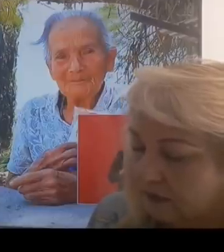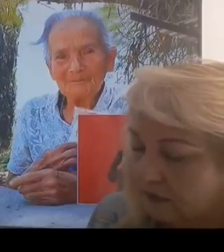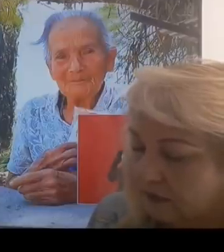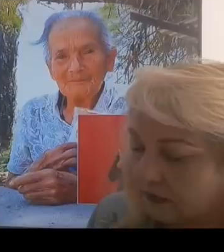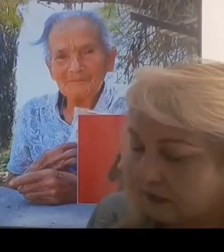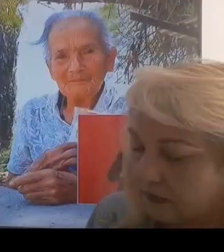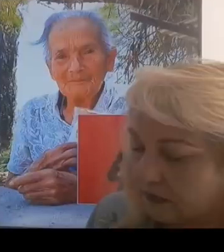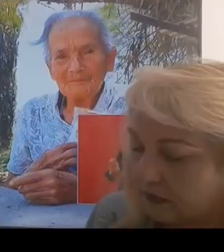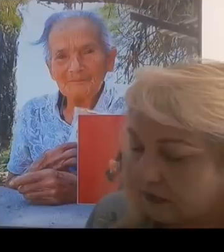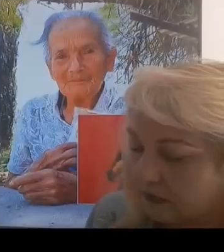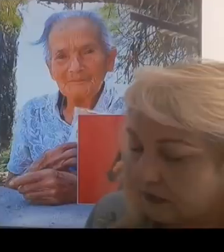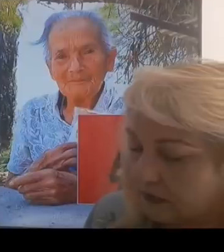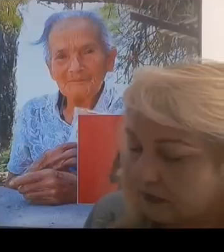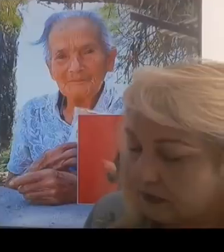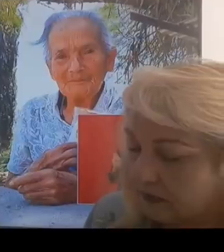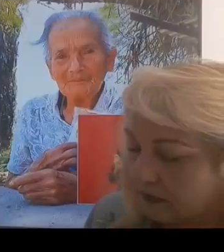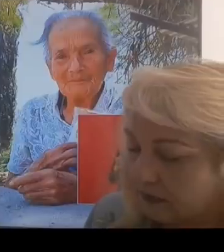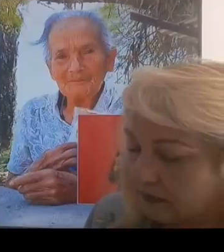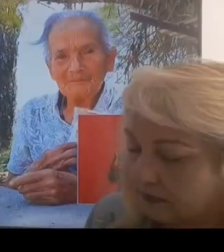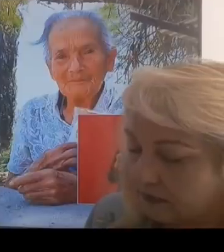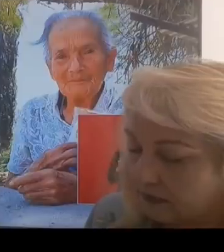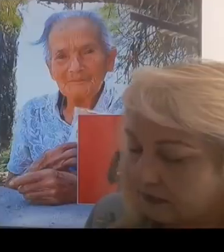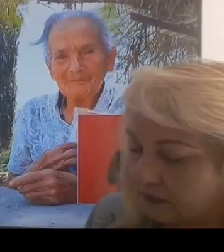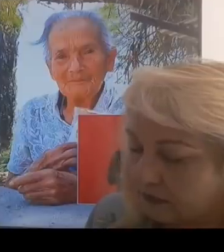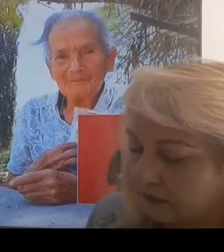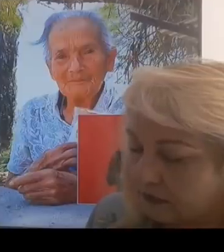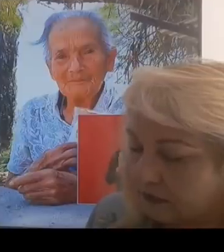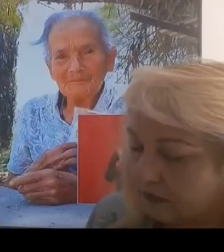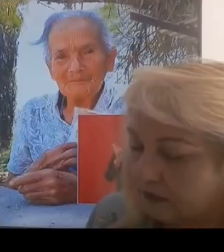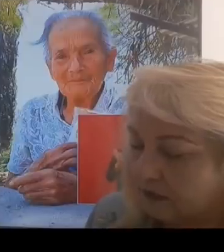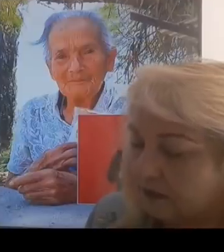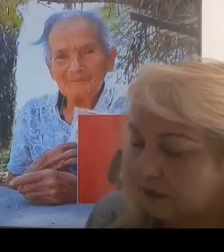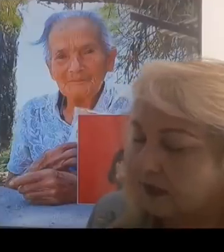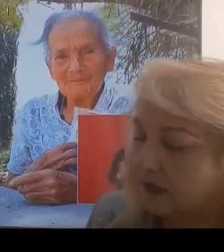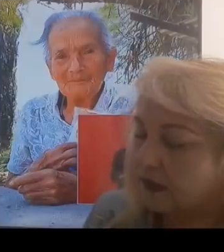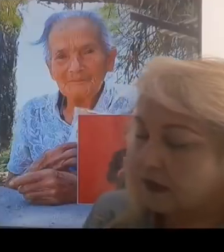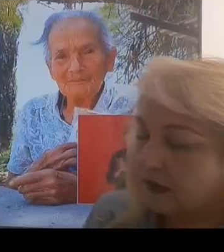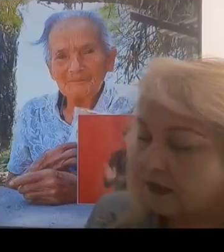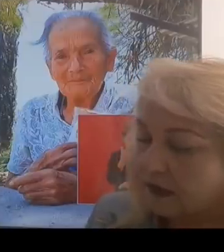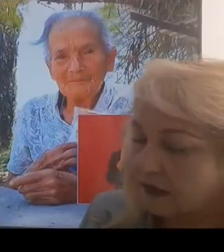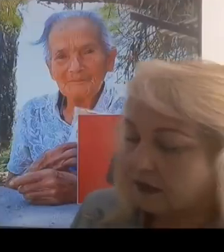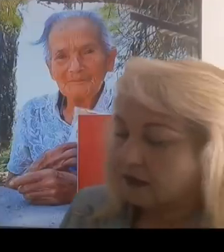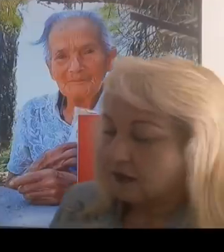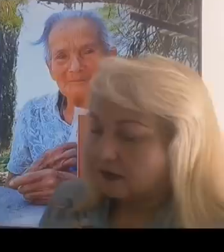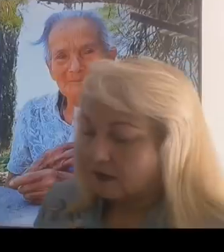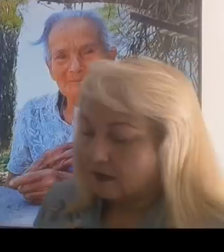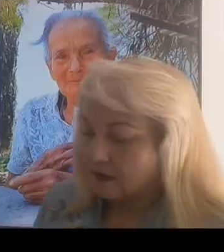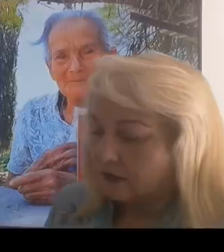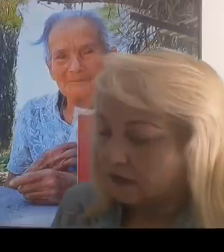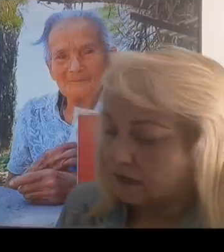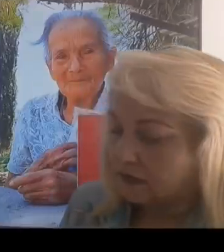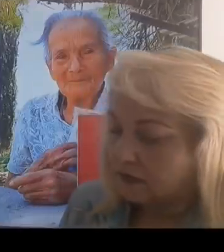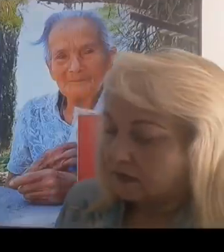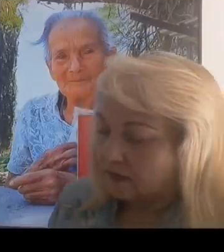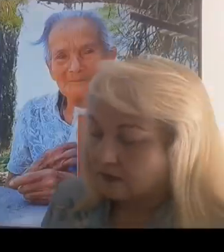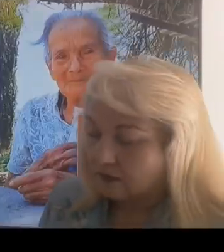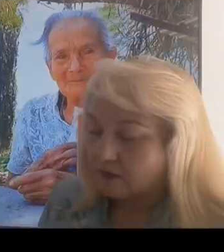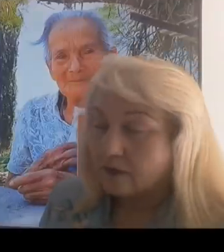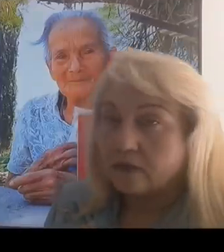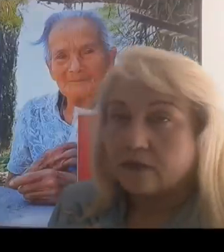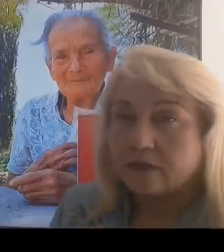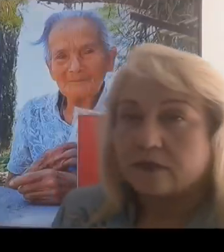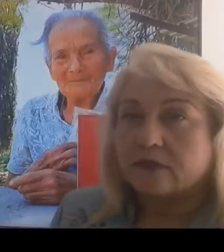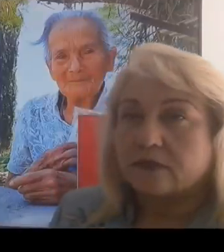este operativo de pago se divide en 2 esquemas, tanto en transferencias bancarias como